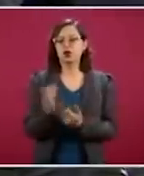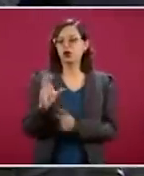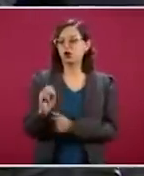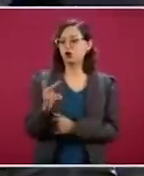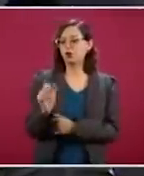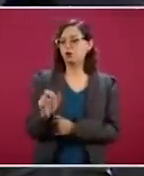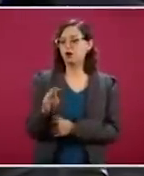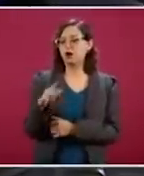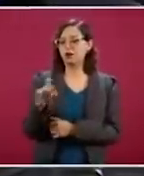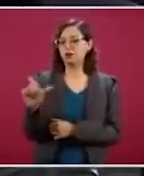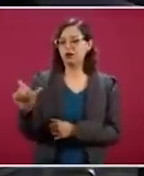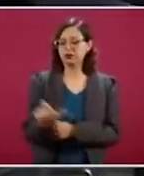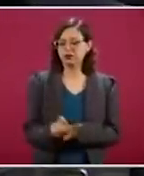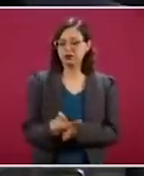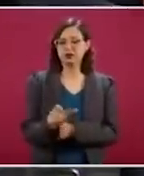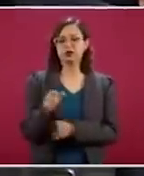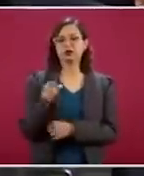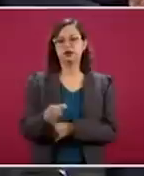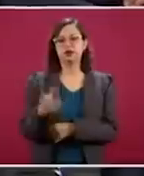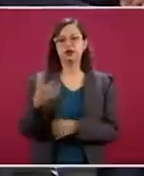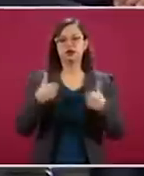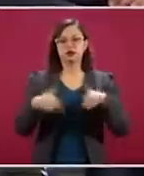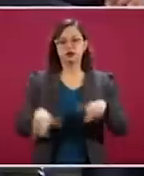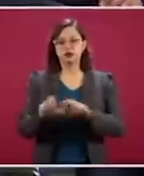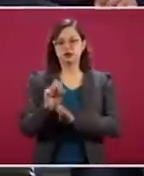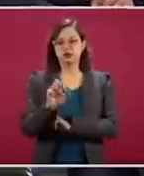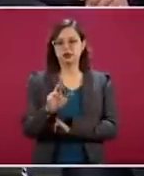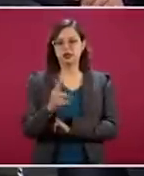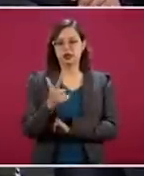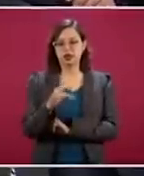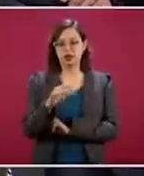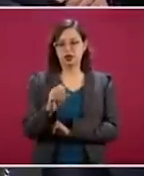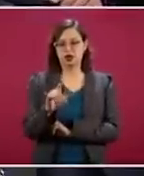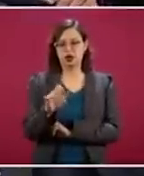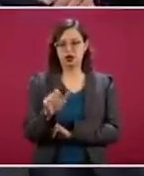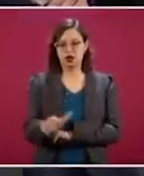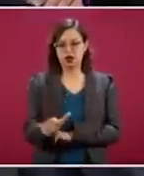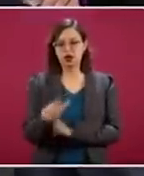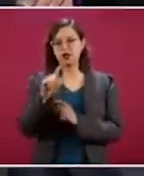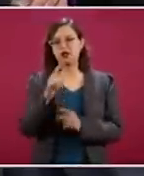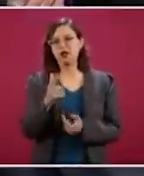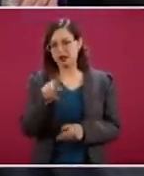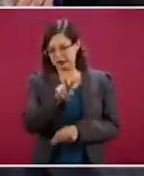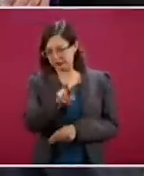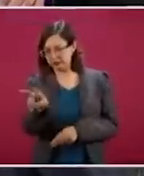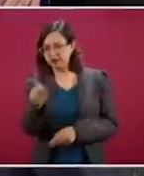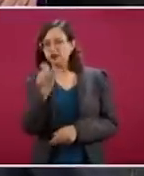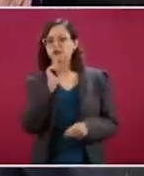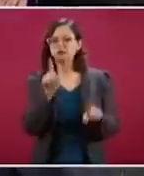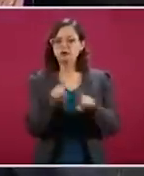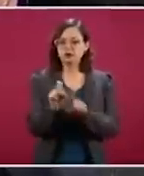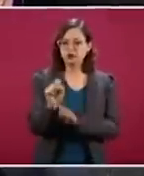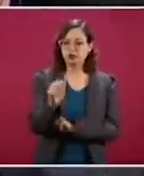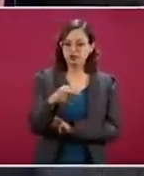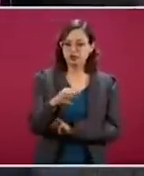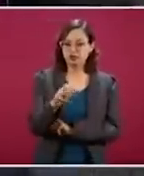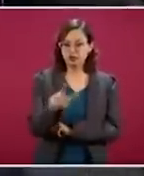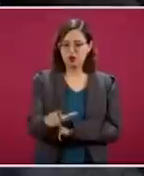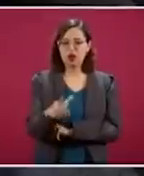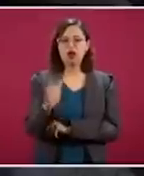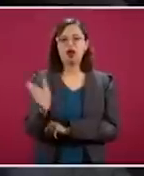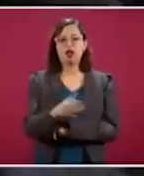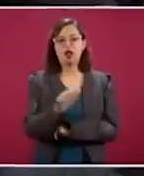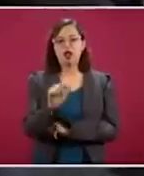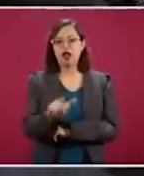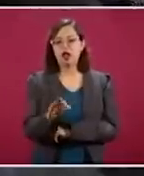viene representando a Coparmex Sergio Leal, que lo veo por ahí, está Samuel Sarmiento, Alberto López,